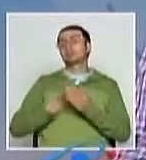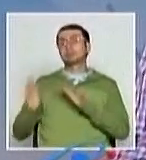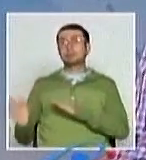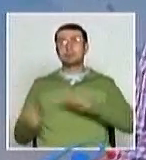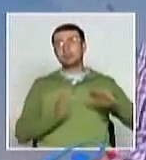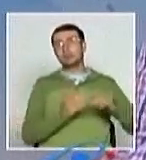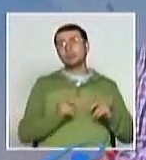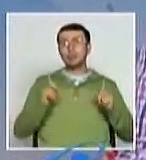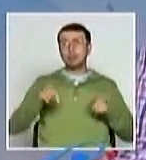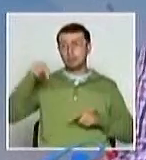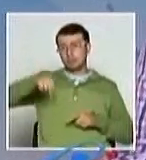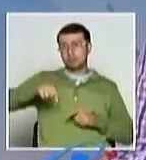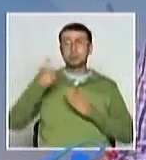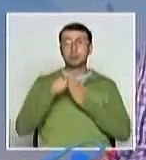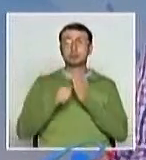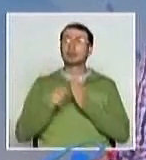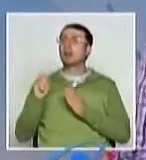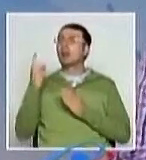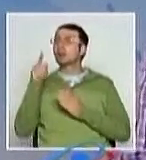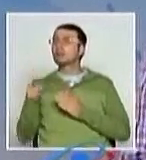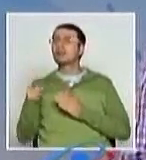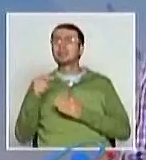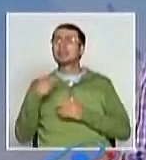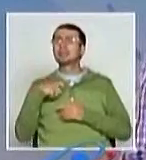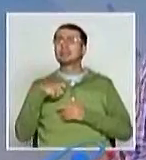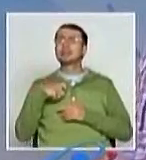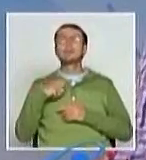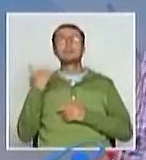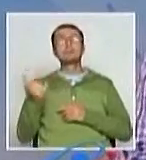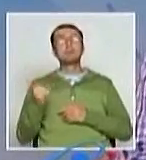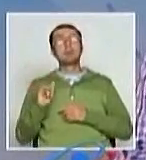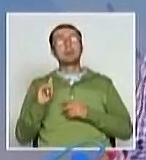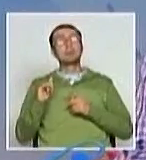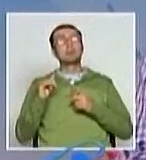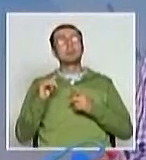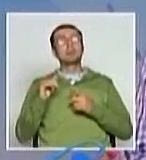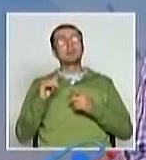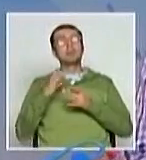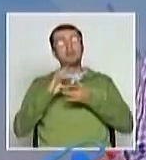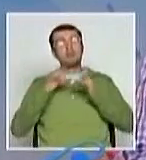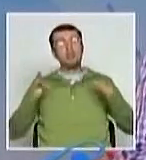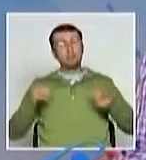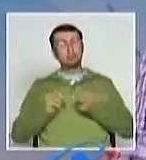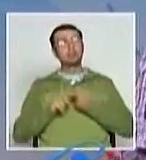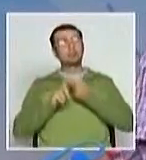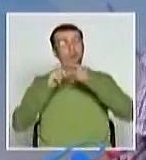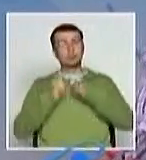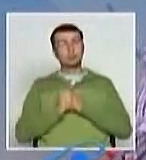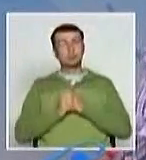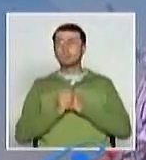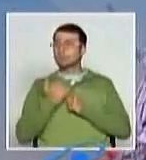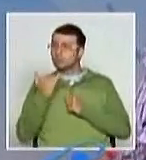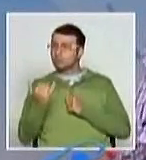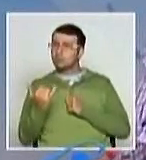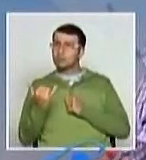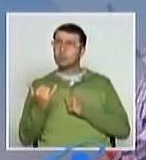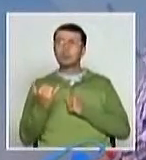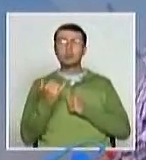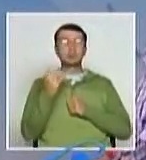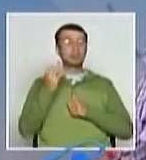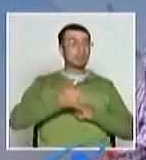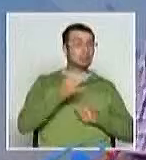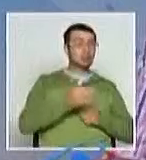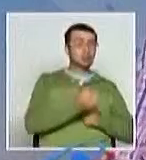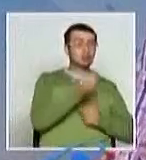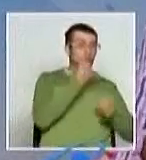programa es una sección que se llama la píldora de optimismo Y por qué nosotros insistimos tanto en el alma porque la vida es comida